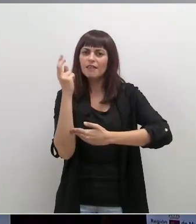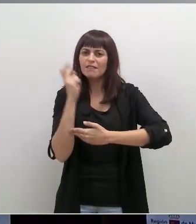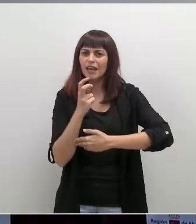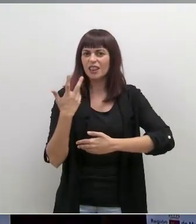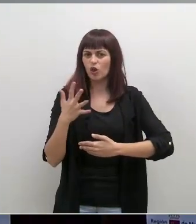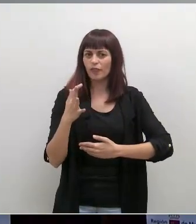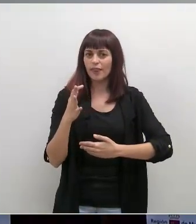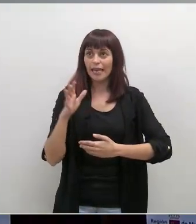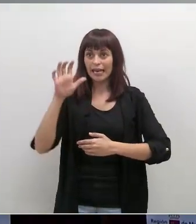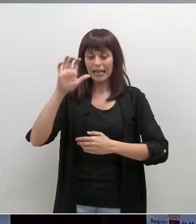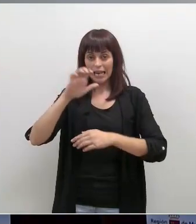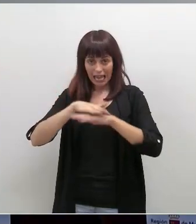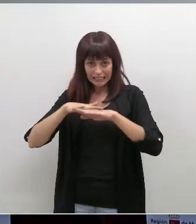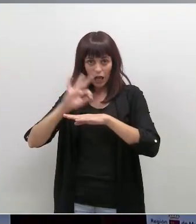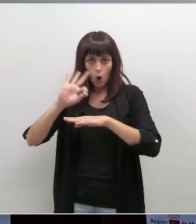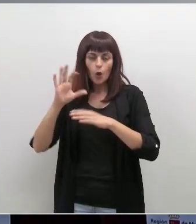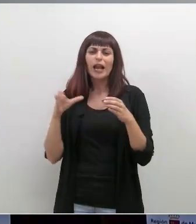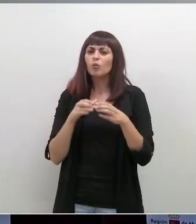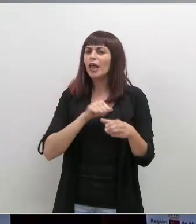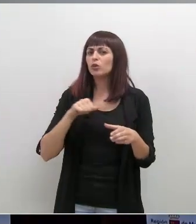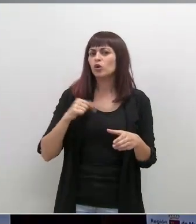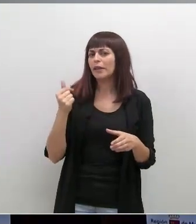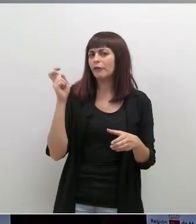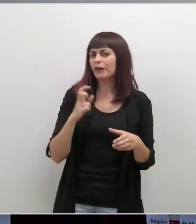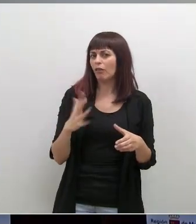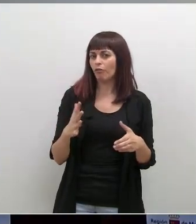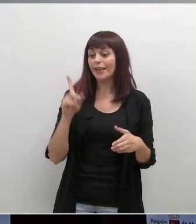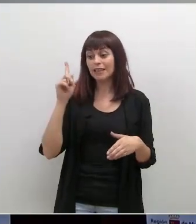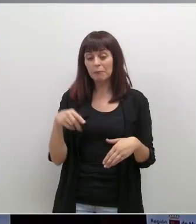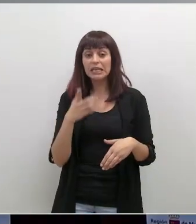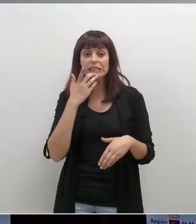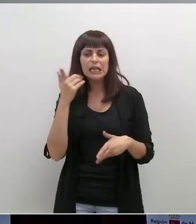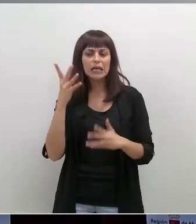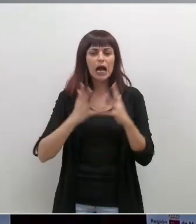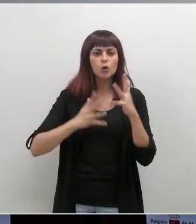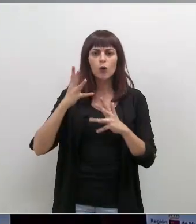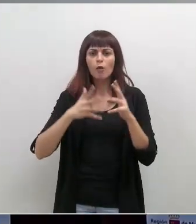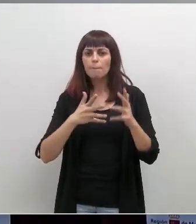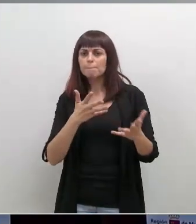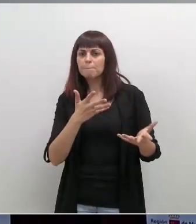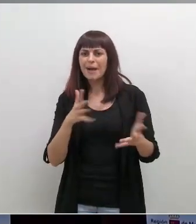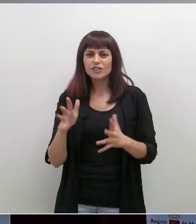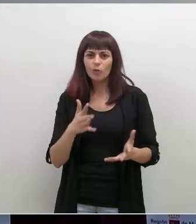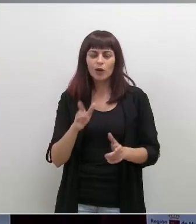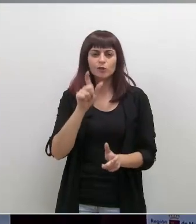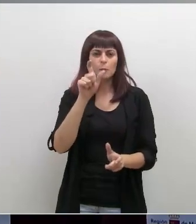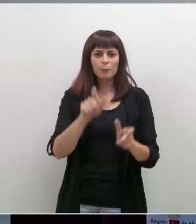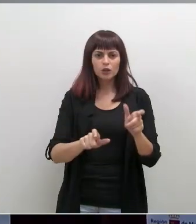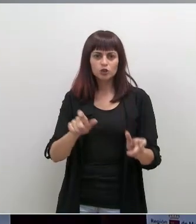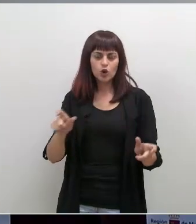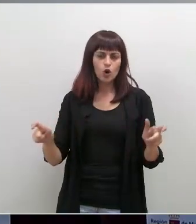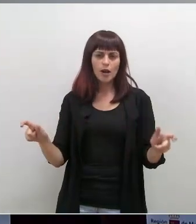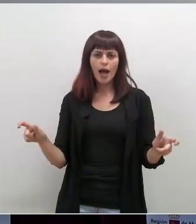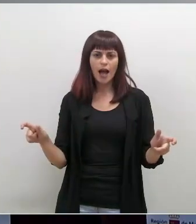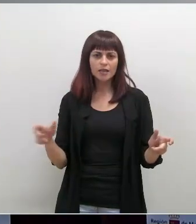la comunidad autónoma, si me lo puede aclarar. Y también si tienen calculado aproximadamente a cuántas personas